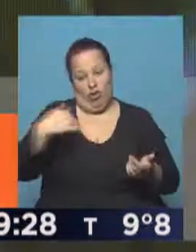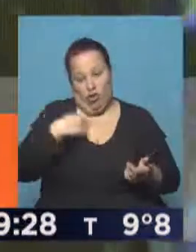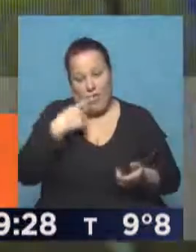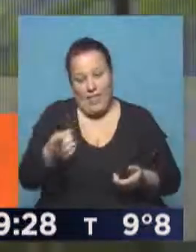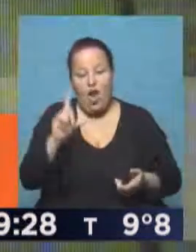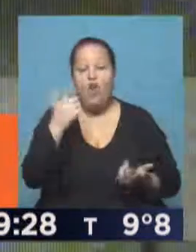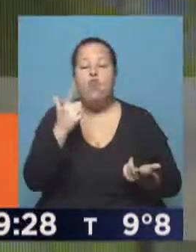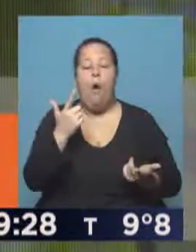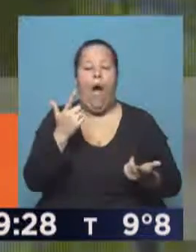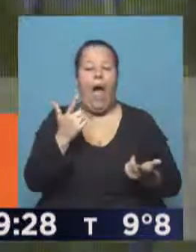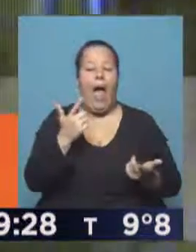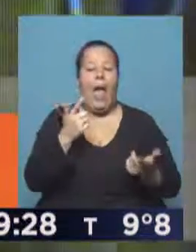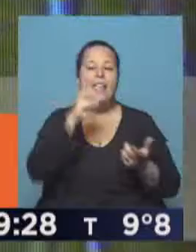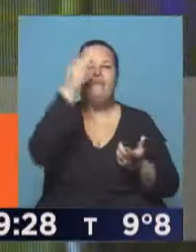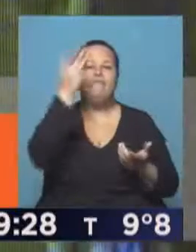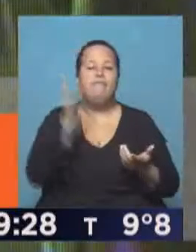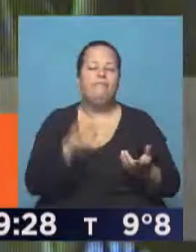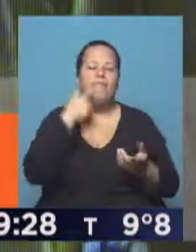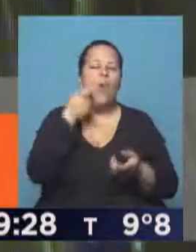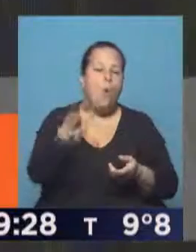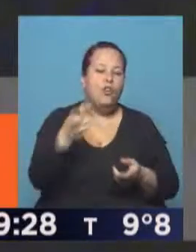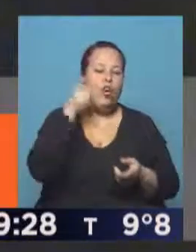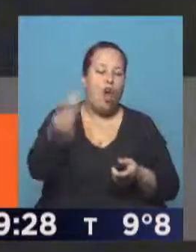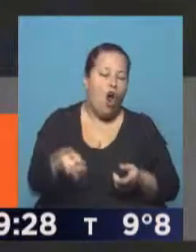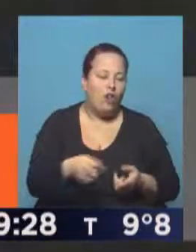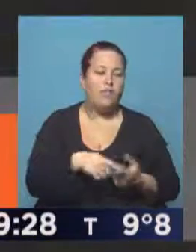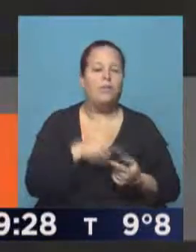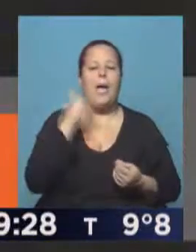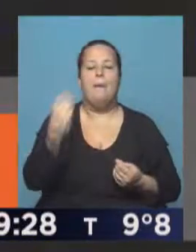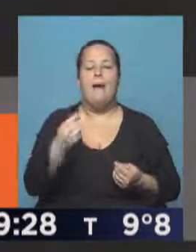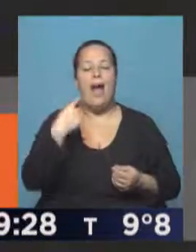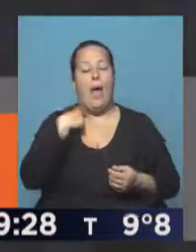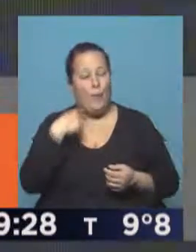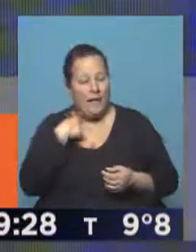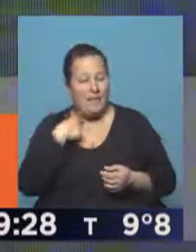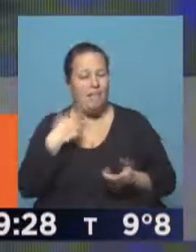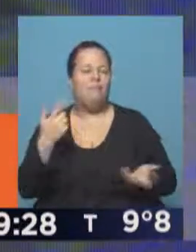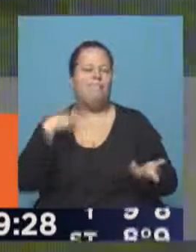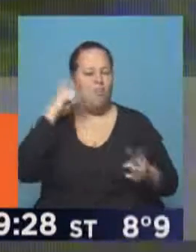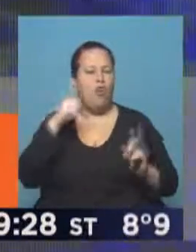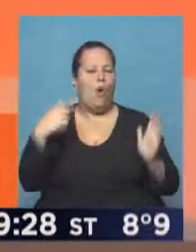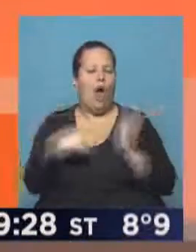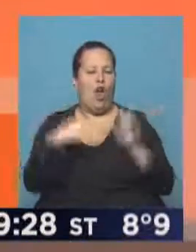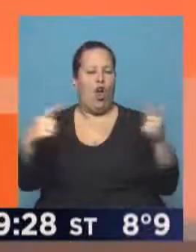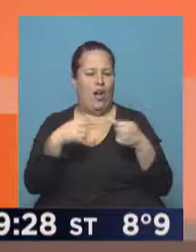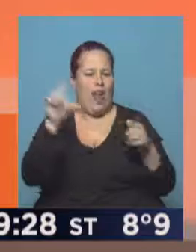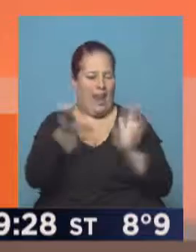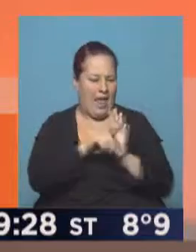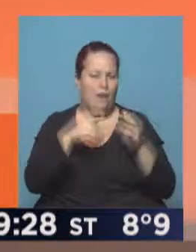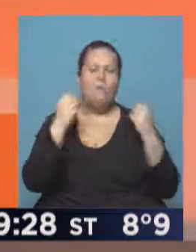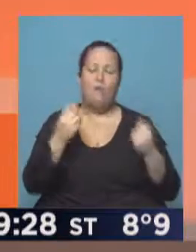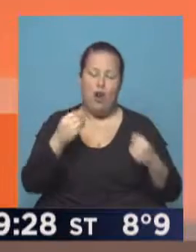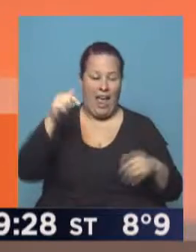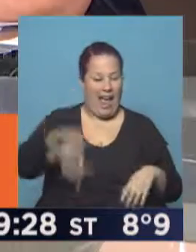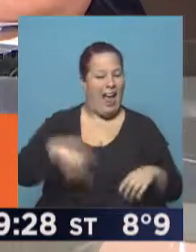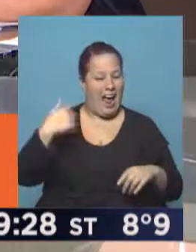que la ausencia de una figura de querellante para la víctima, yo digo que es anticonstitucional. Sí. ¿Por qué? Porque acá